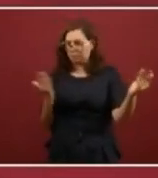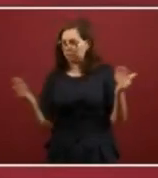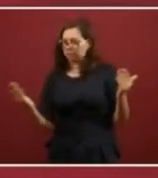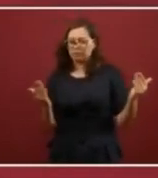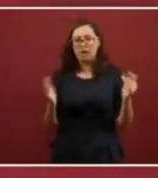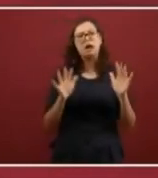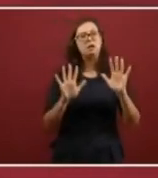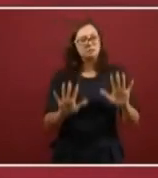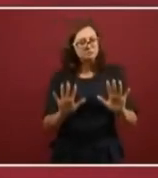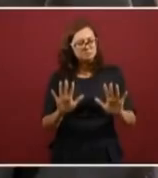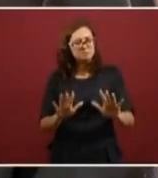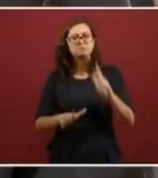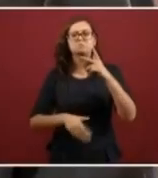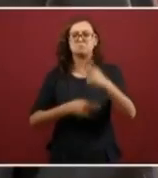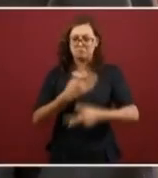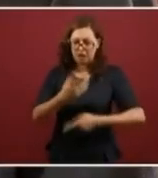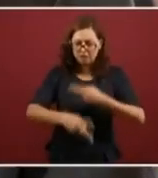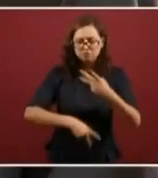vamos,